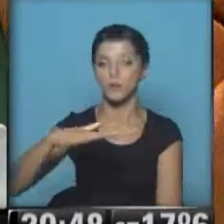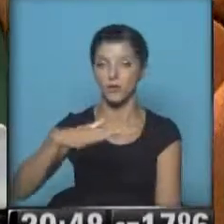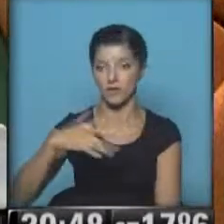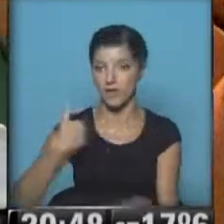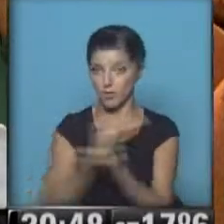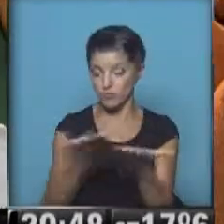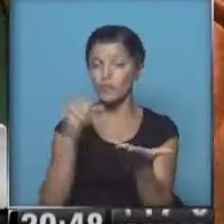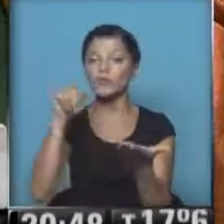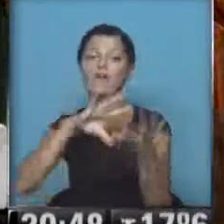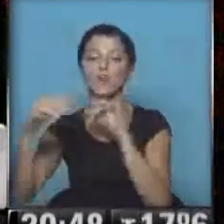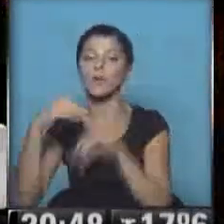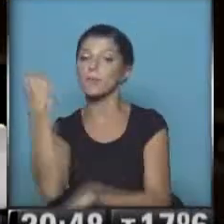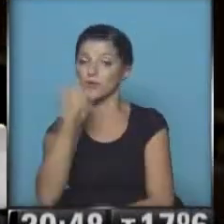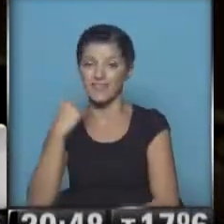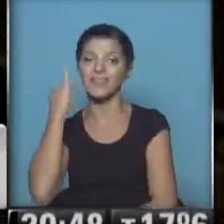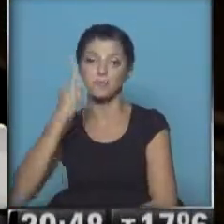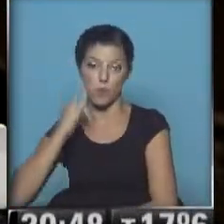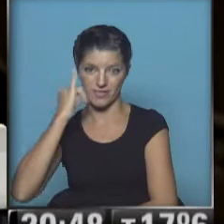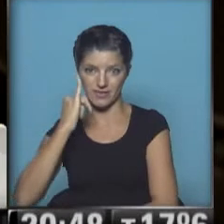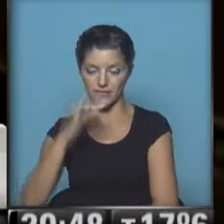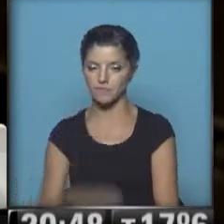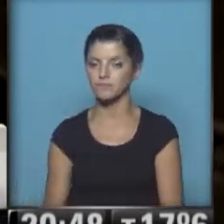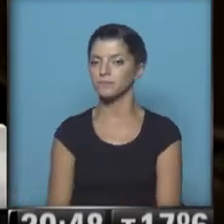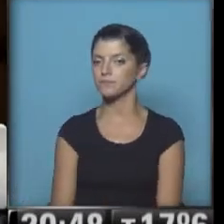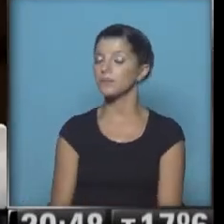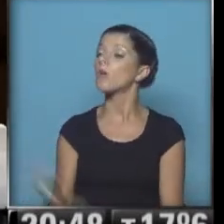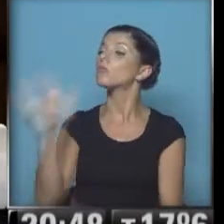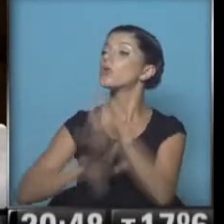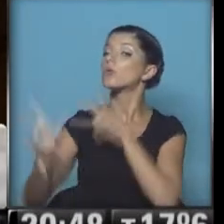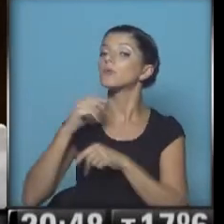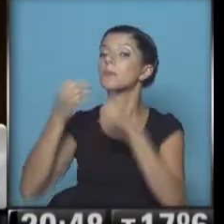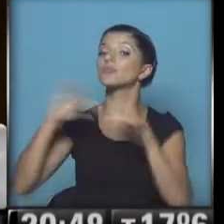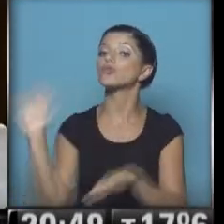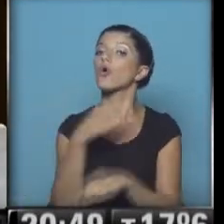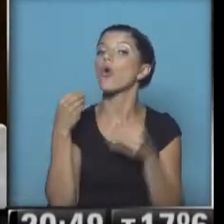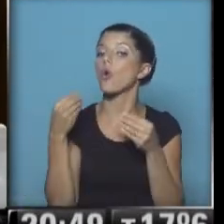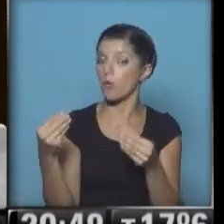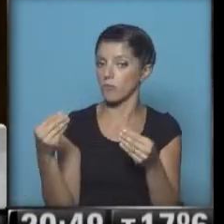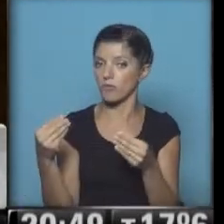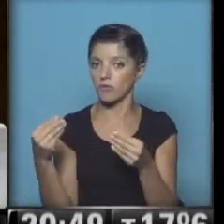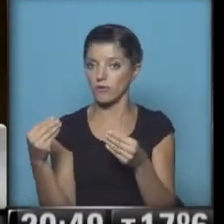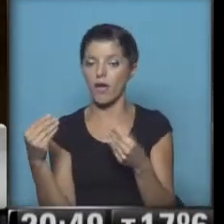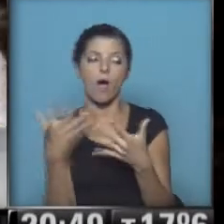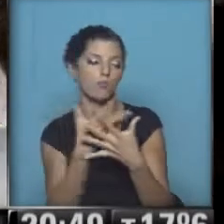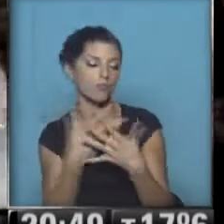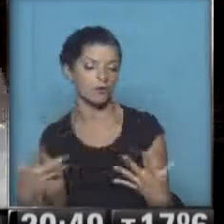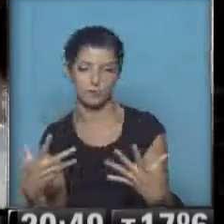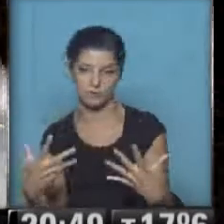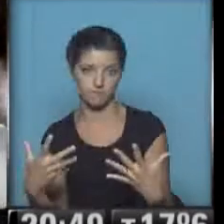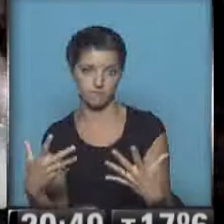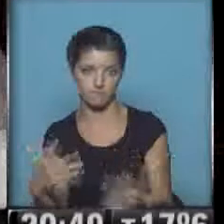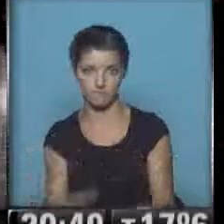muy contundente y poética. Bueno, cuénteme cómo empezó todo. De aburrido nomás.